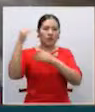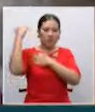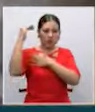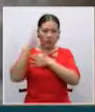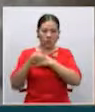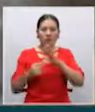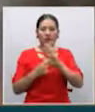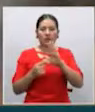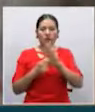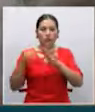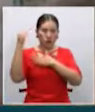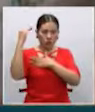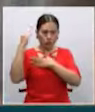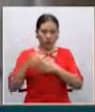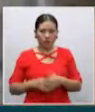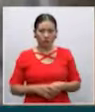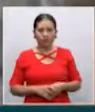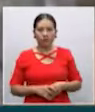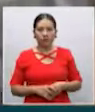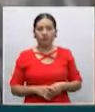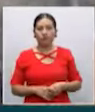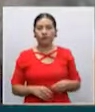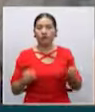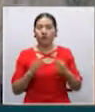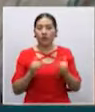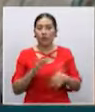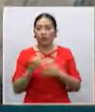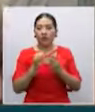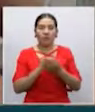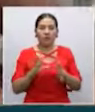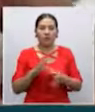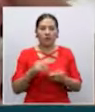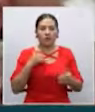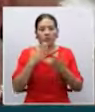Cruz. Y es pase de cortesía para